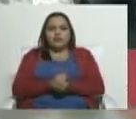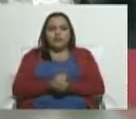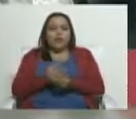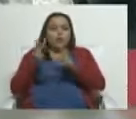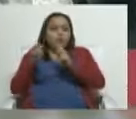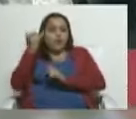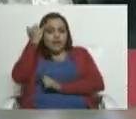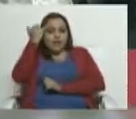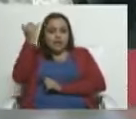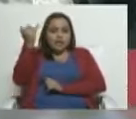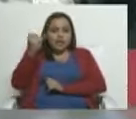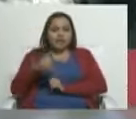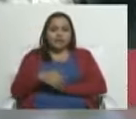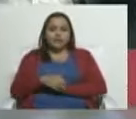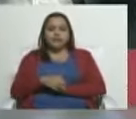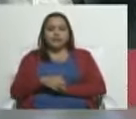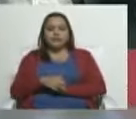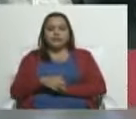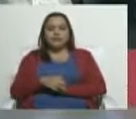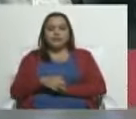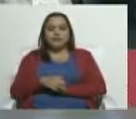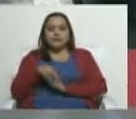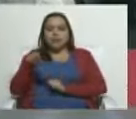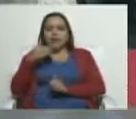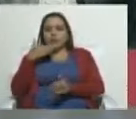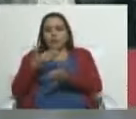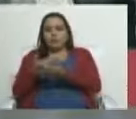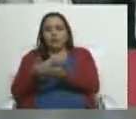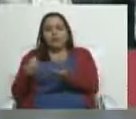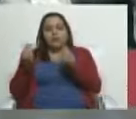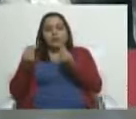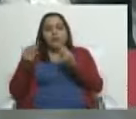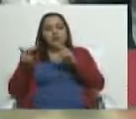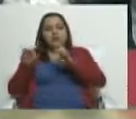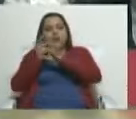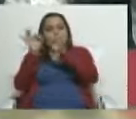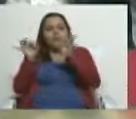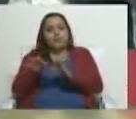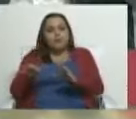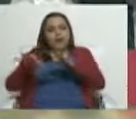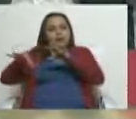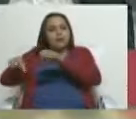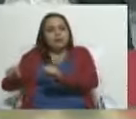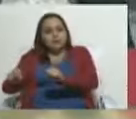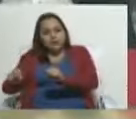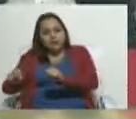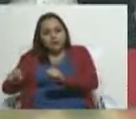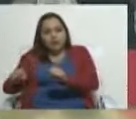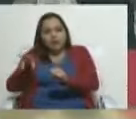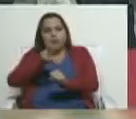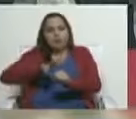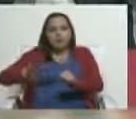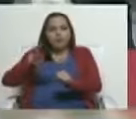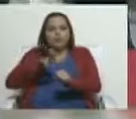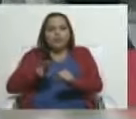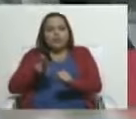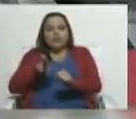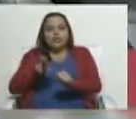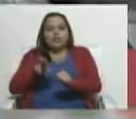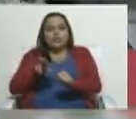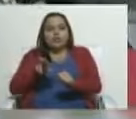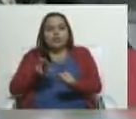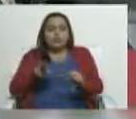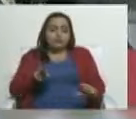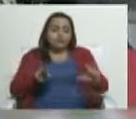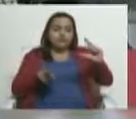ideal con Franklin Delano Roosevelt, y ese planteamiento que era una nueva forma de capitalismo que utilizara parte de los excedentes